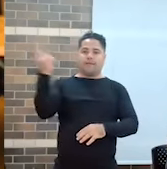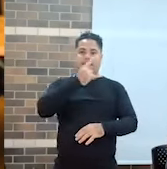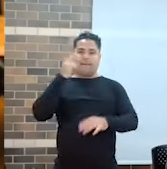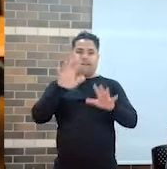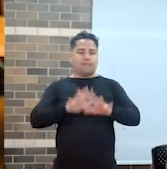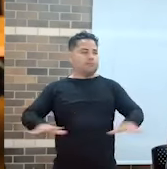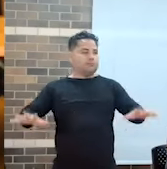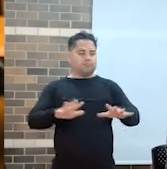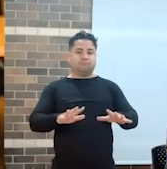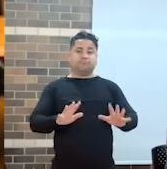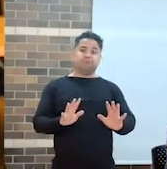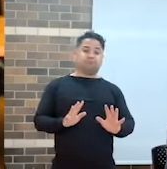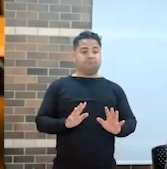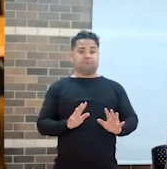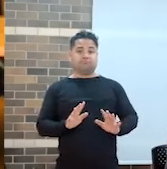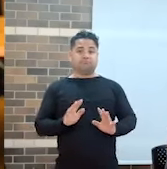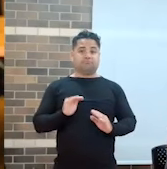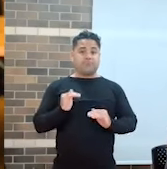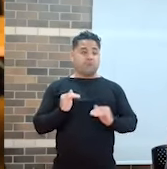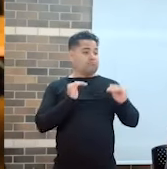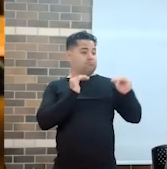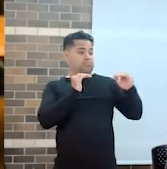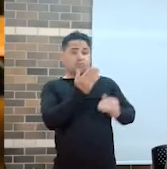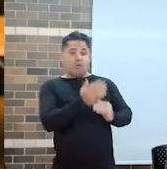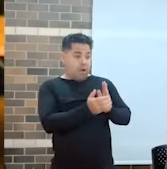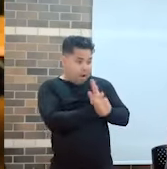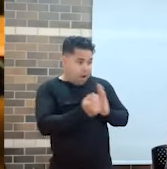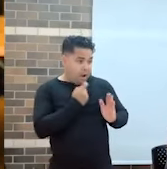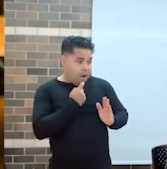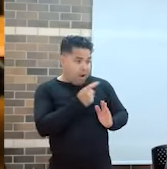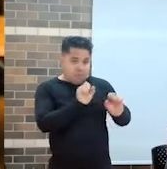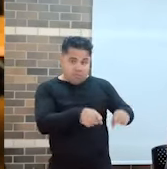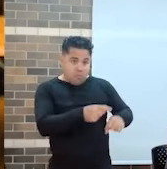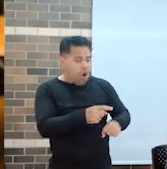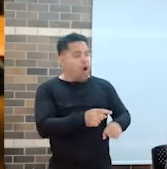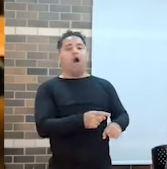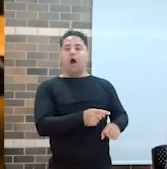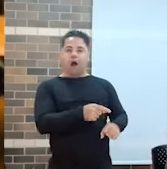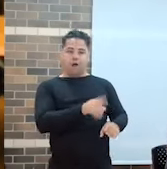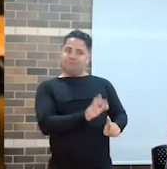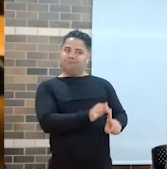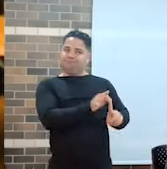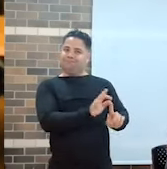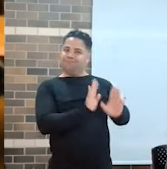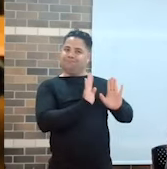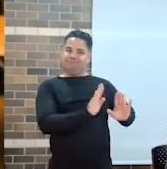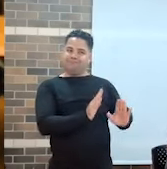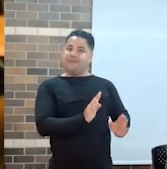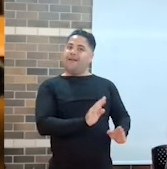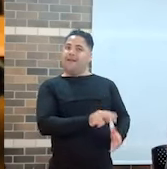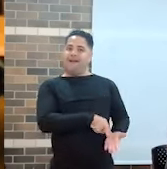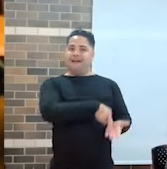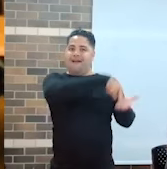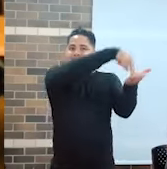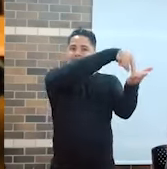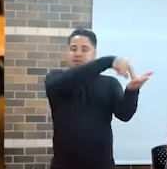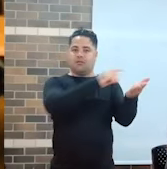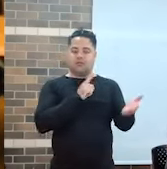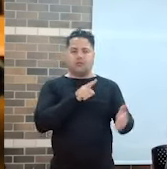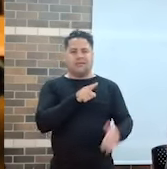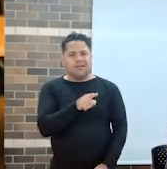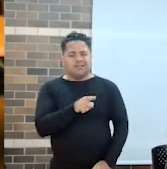privilegio por los sujetos capaces, ¿cierto? Por los sujetos que pueden. Y eso es una barrera epistémica importante porque